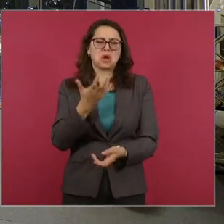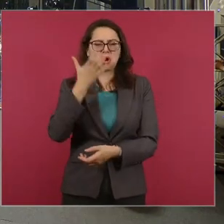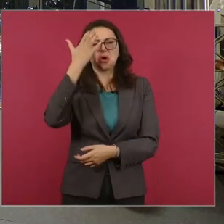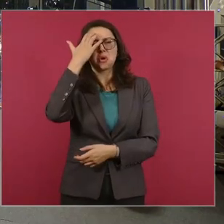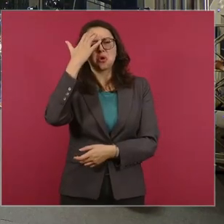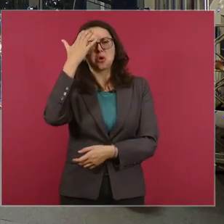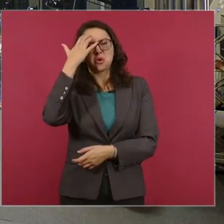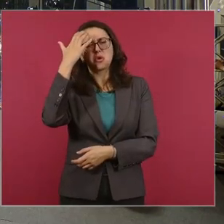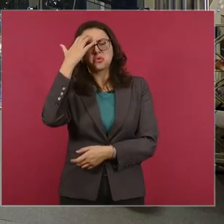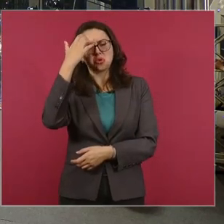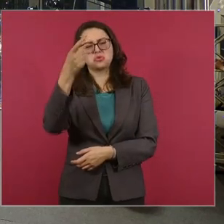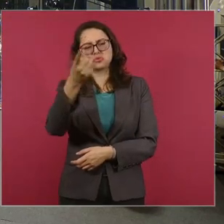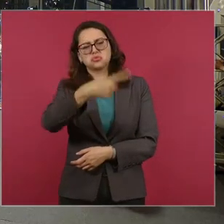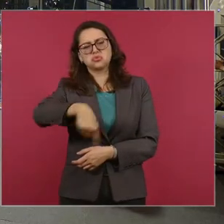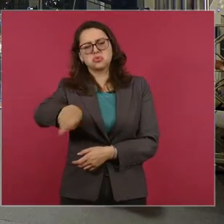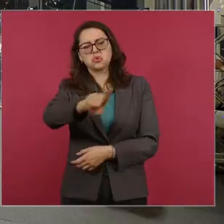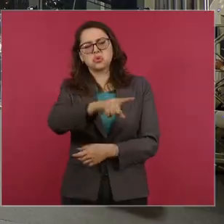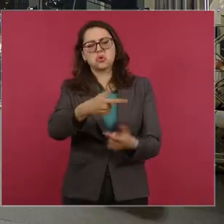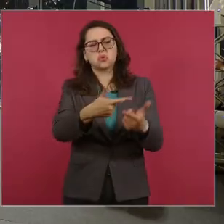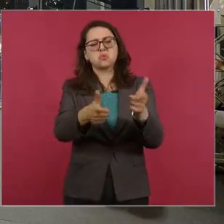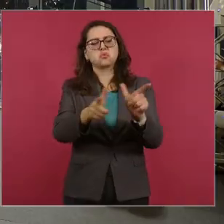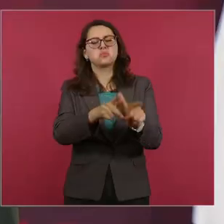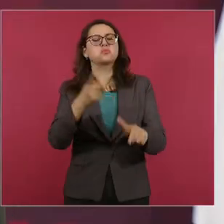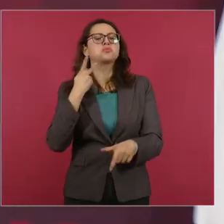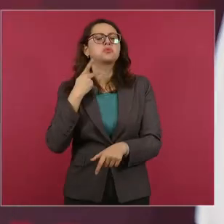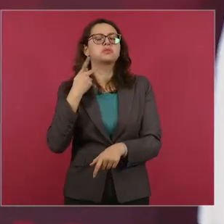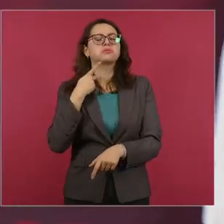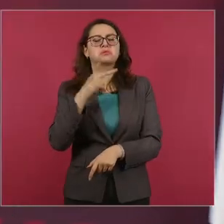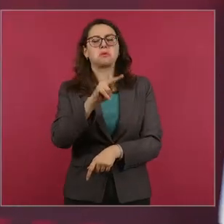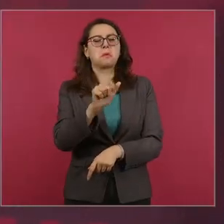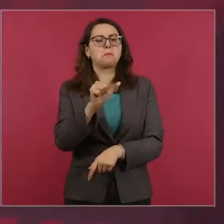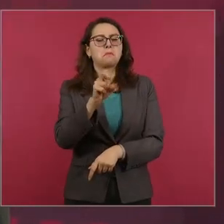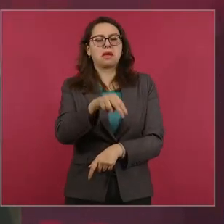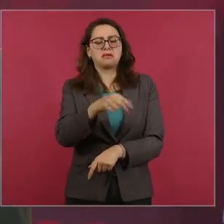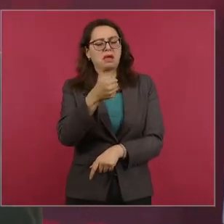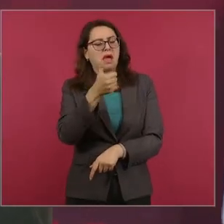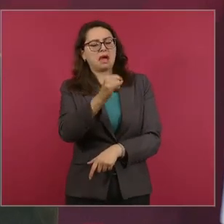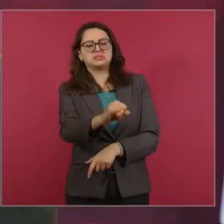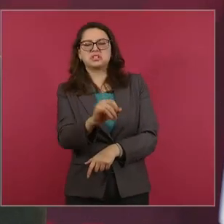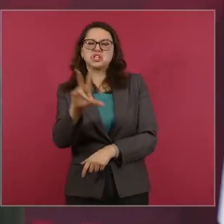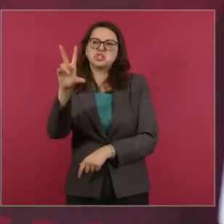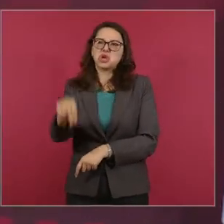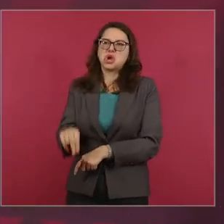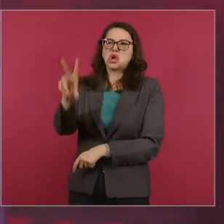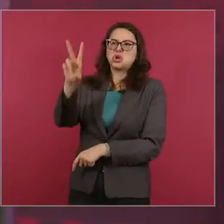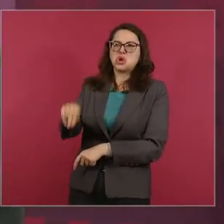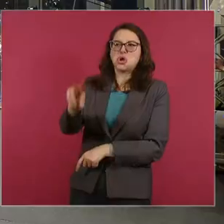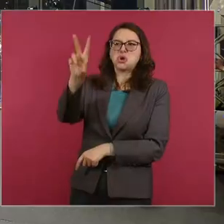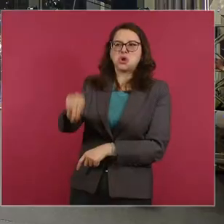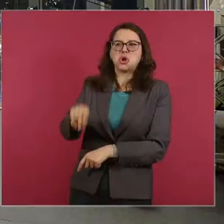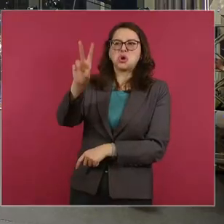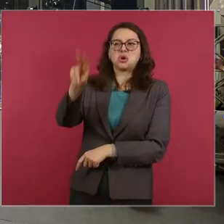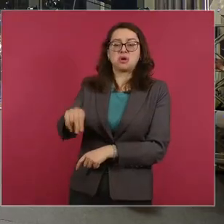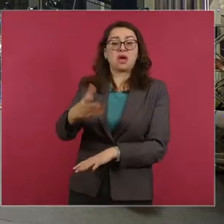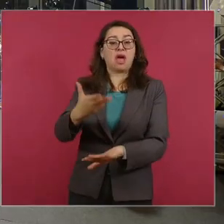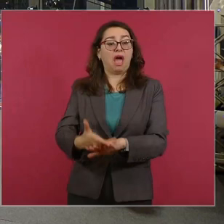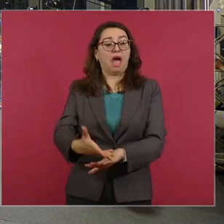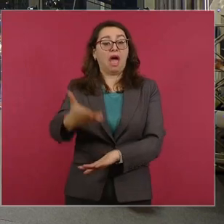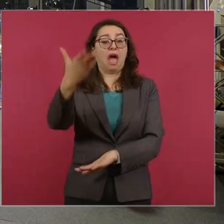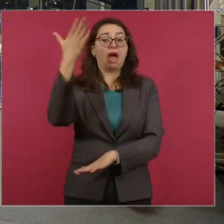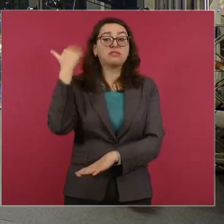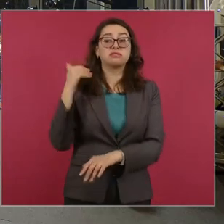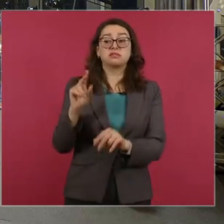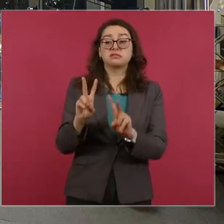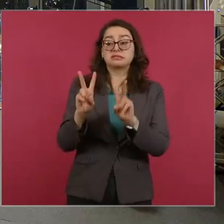cuando se propuso que se elevara a rango constitucional